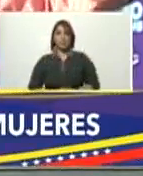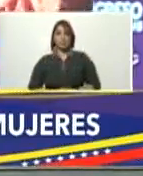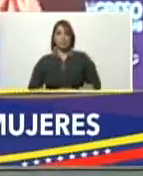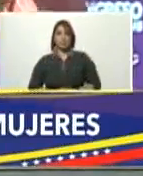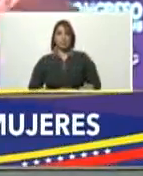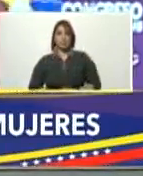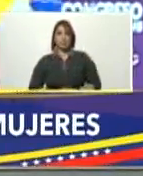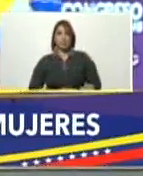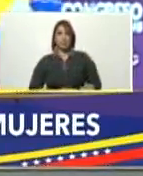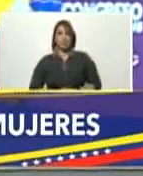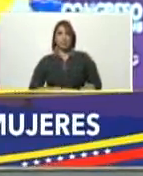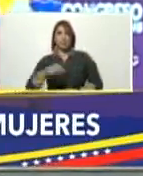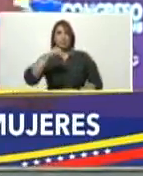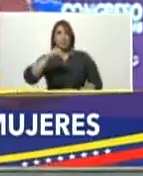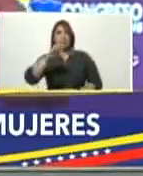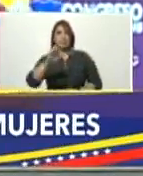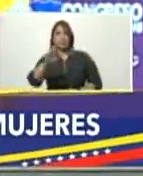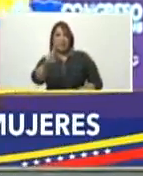Mer.